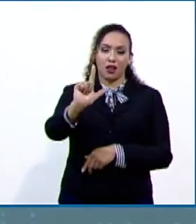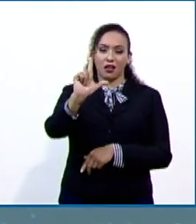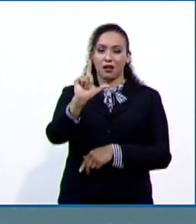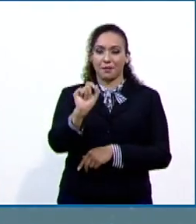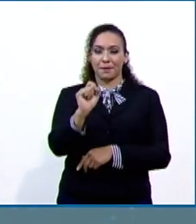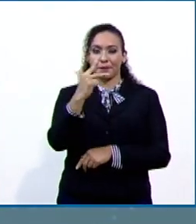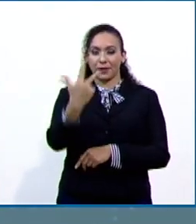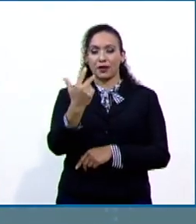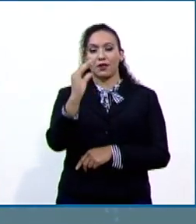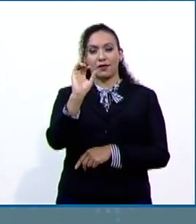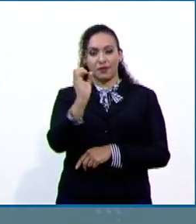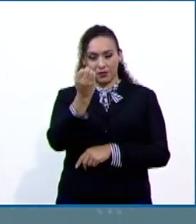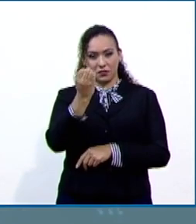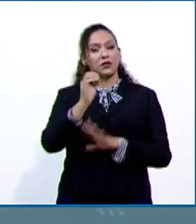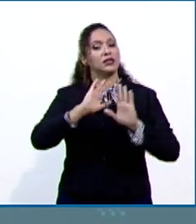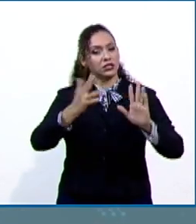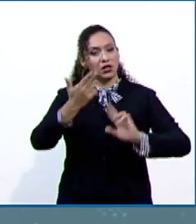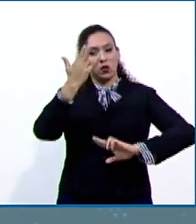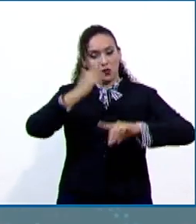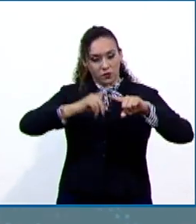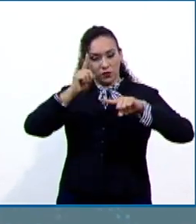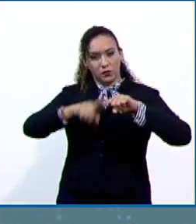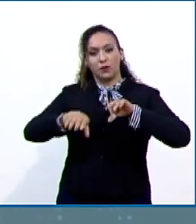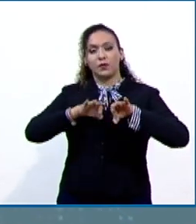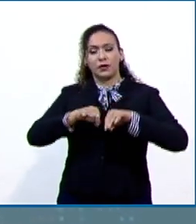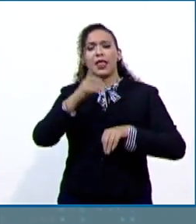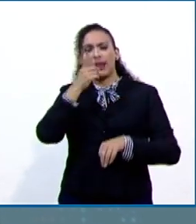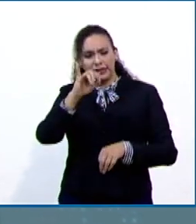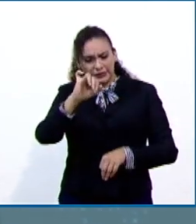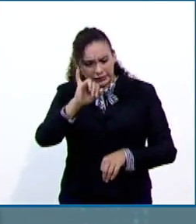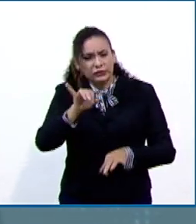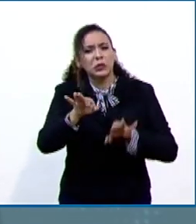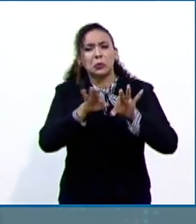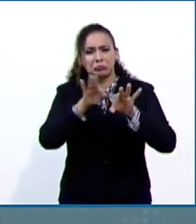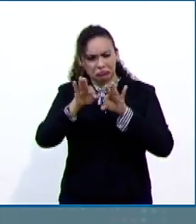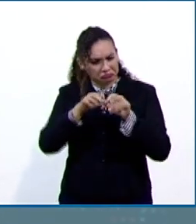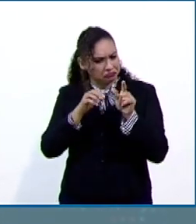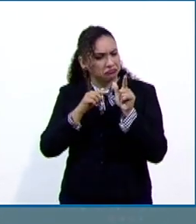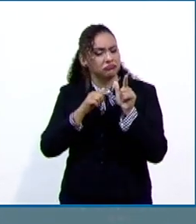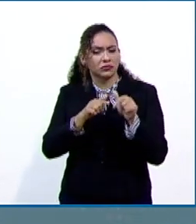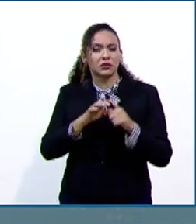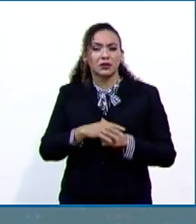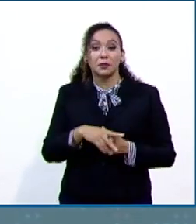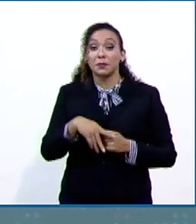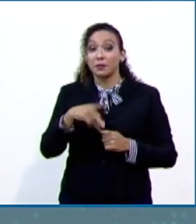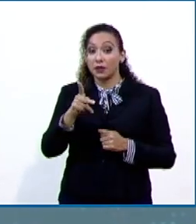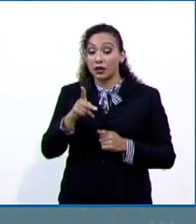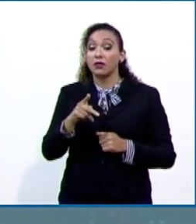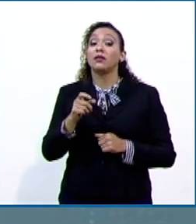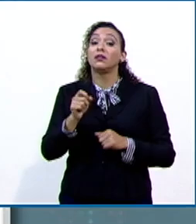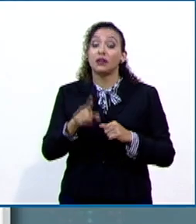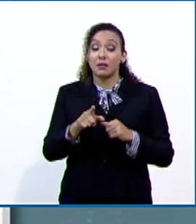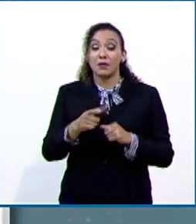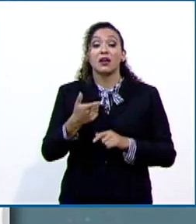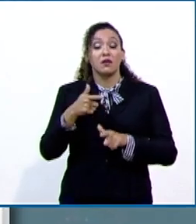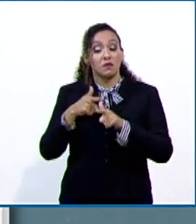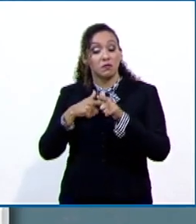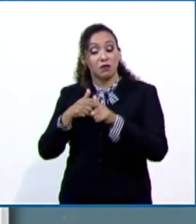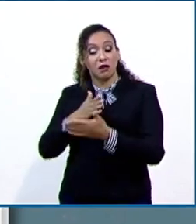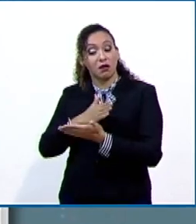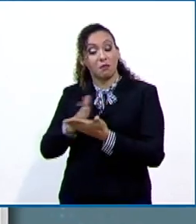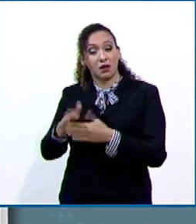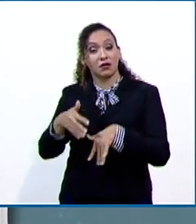de octubre. Precisan que reanudarán labores en beneficio de la población, pero mantendrán formas legítimas